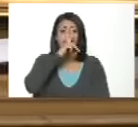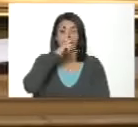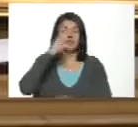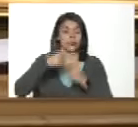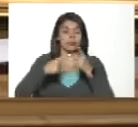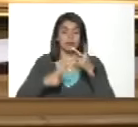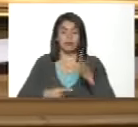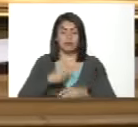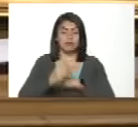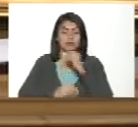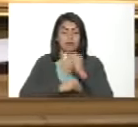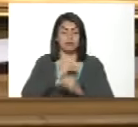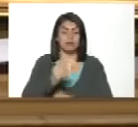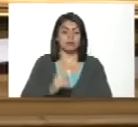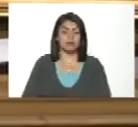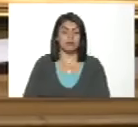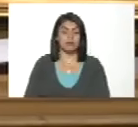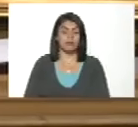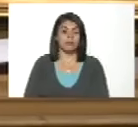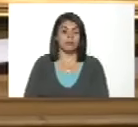crímenes en